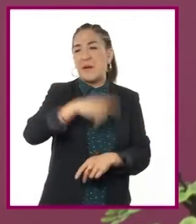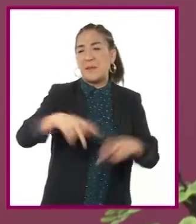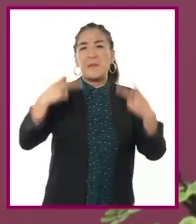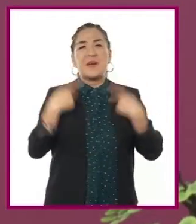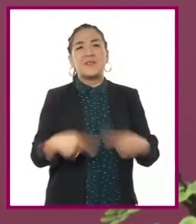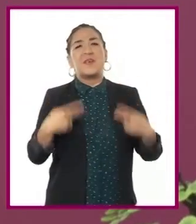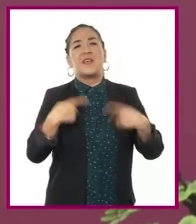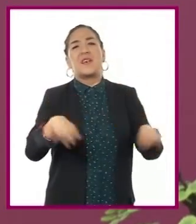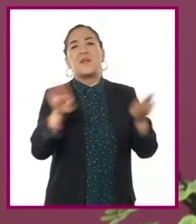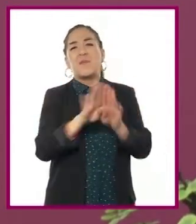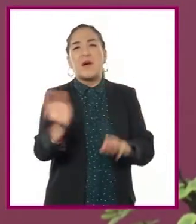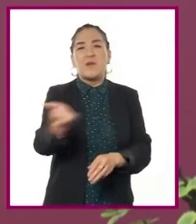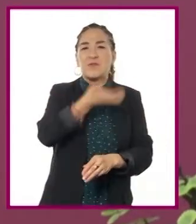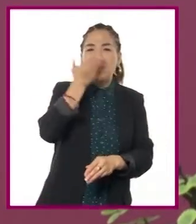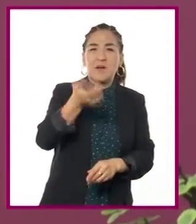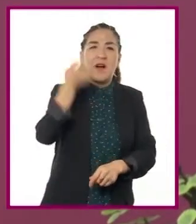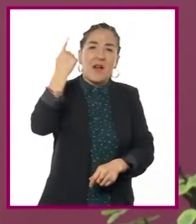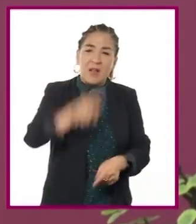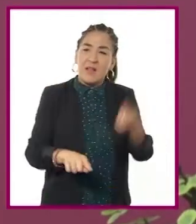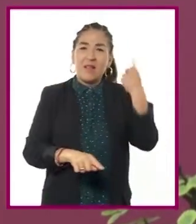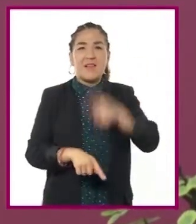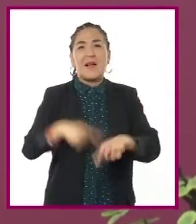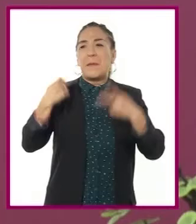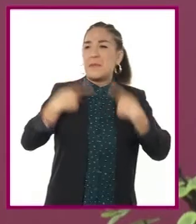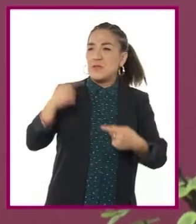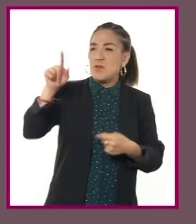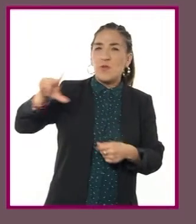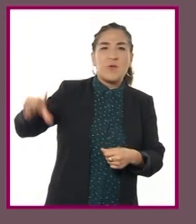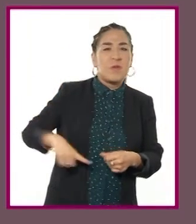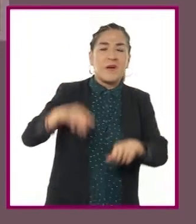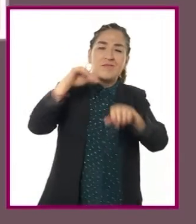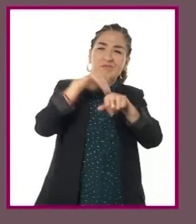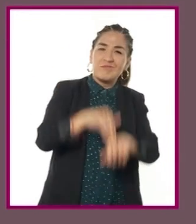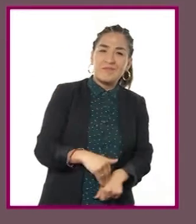sociedad acostumbrada a obedecer a sus gobernantes.